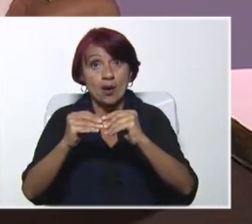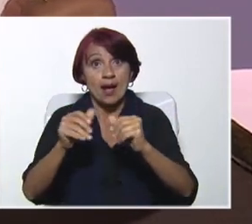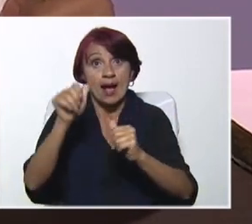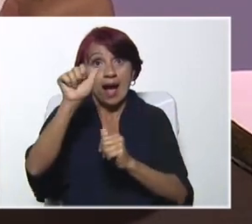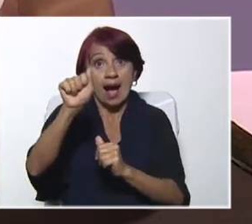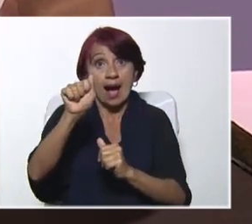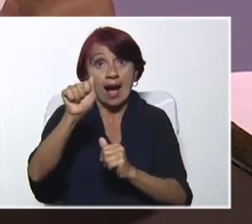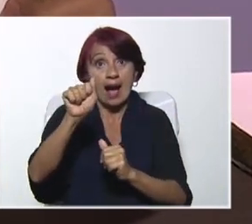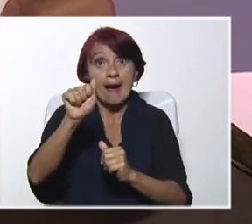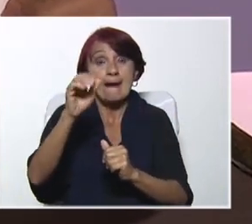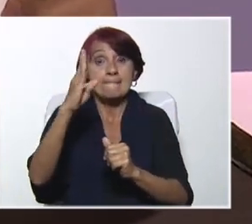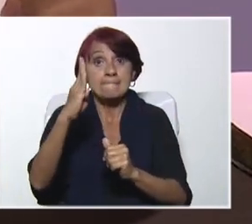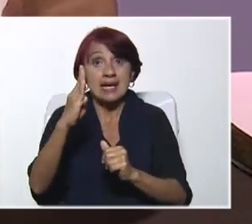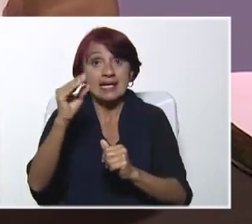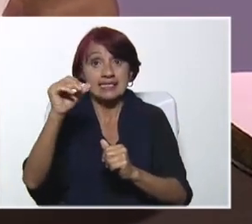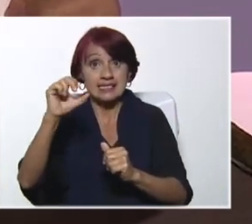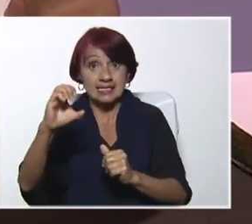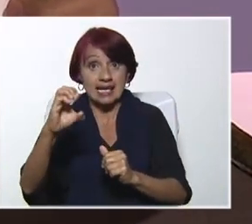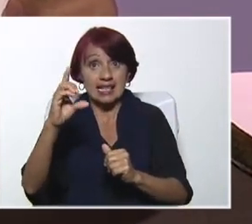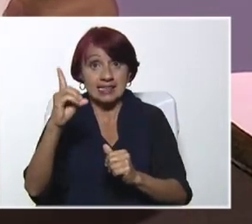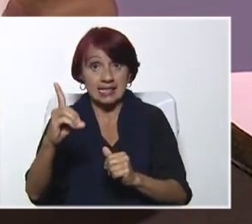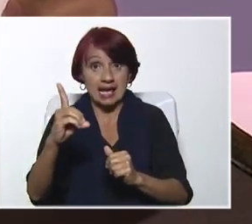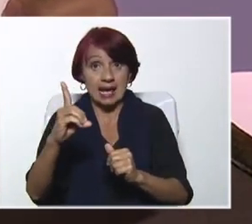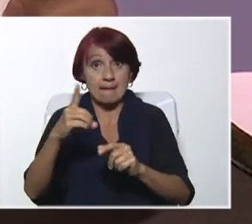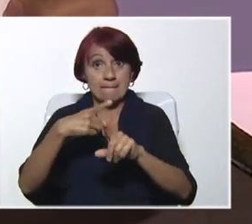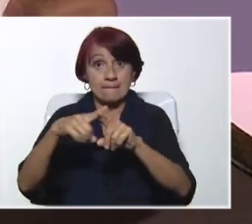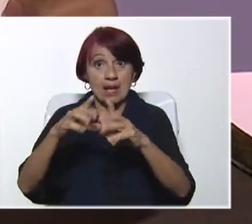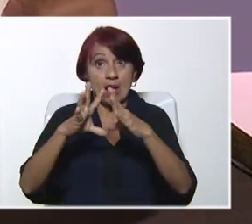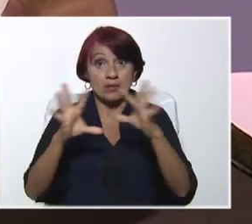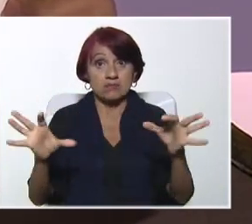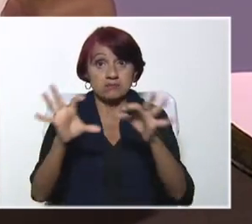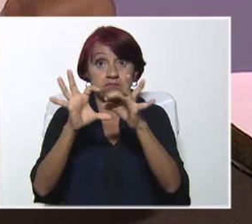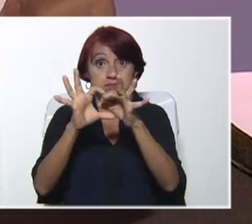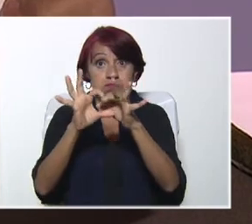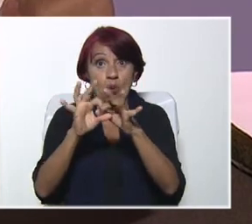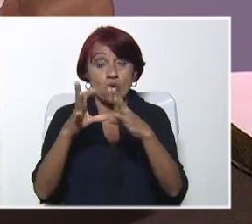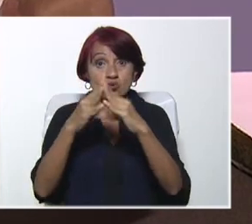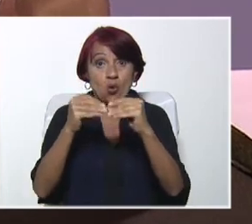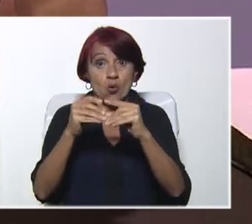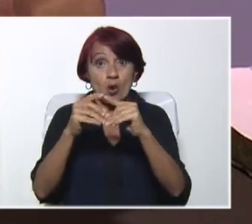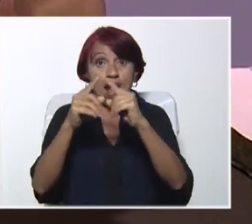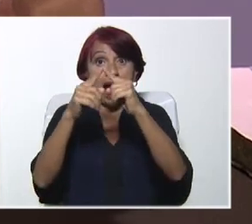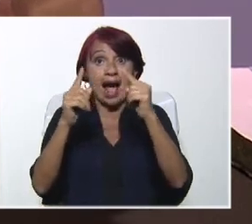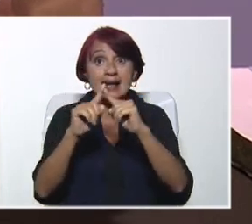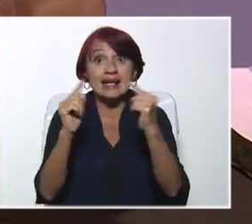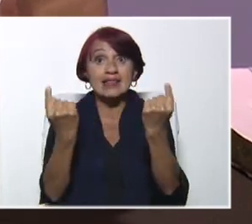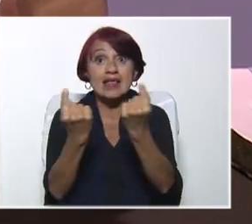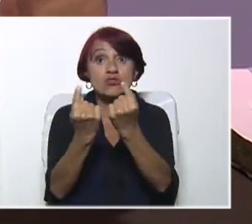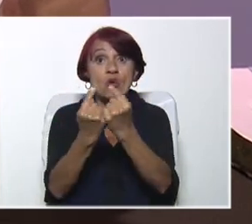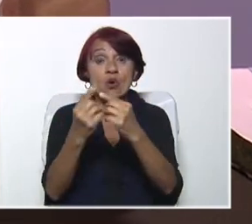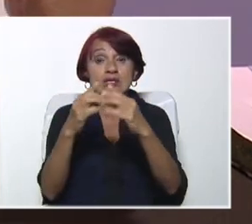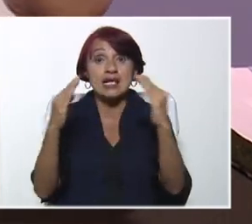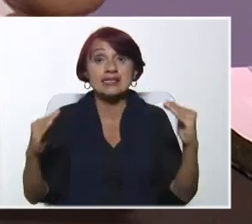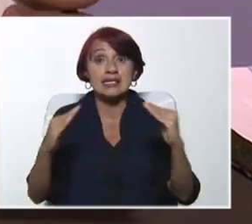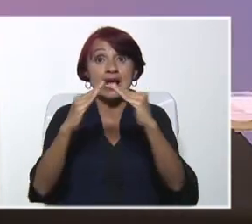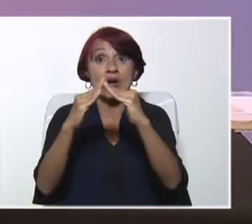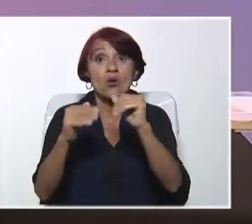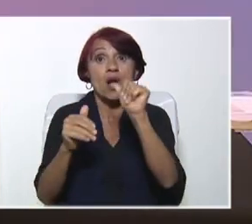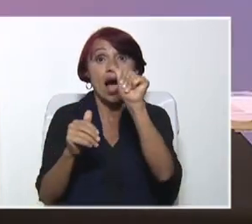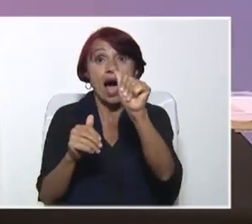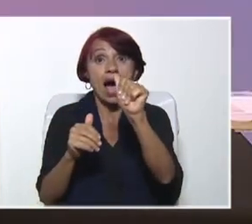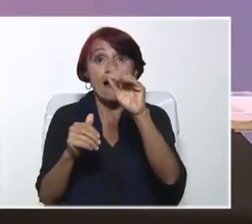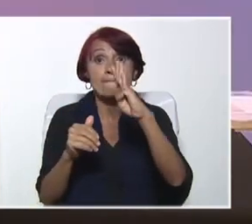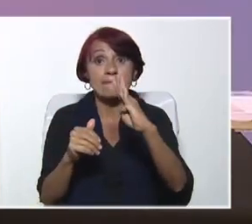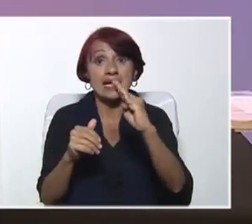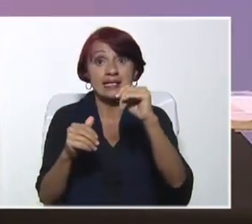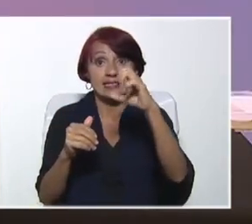AB'C', cuyos lados son proporcionales a los lados del triángulo A, B y C.